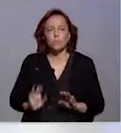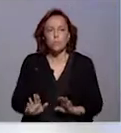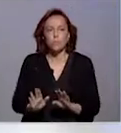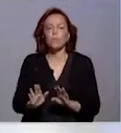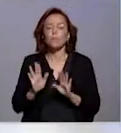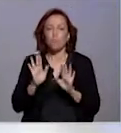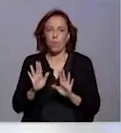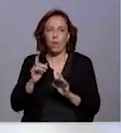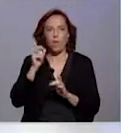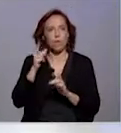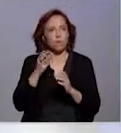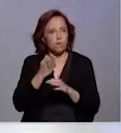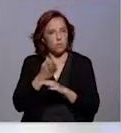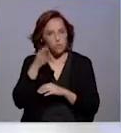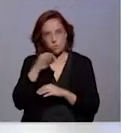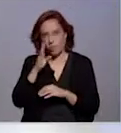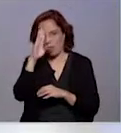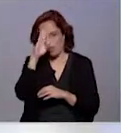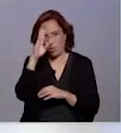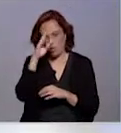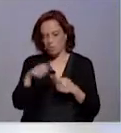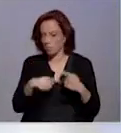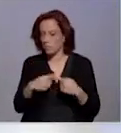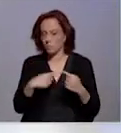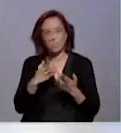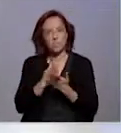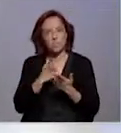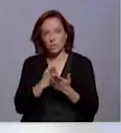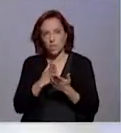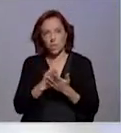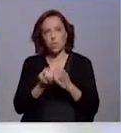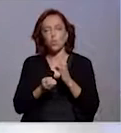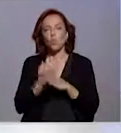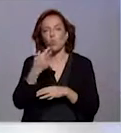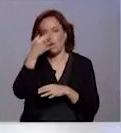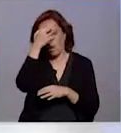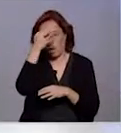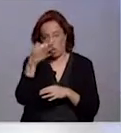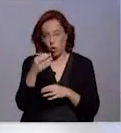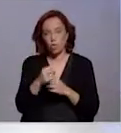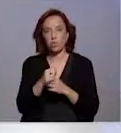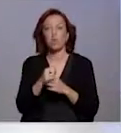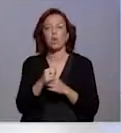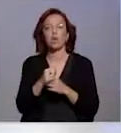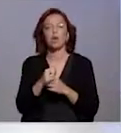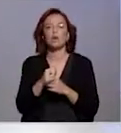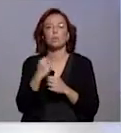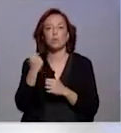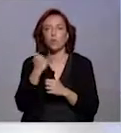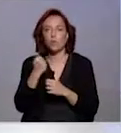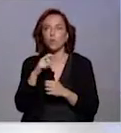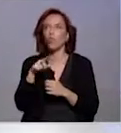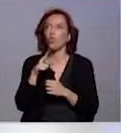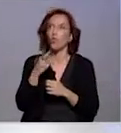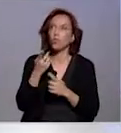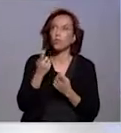estarse capacitando permanentemente capacitando no sólo en nuevas tecnologías que es importante decir bueno donde hay demanda